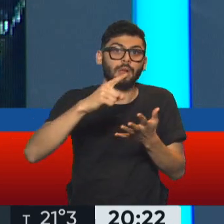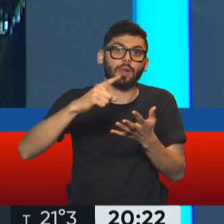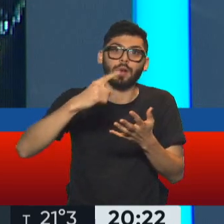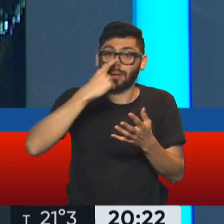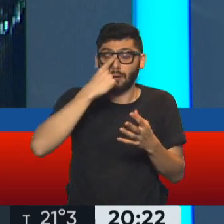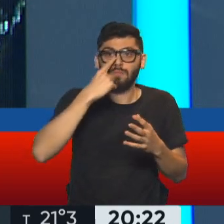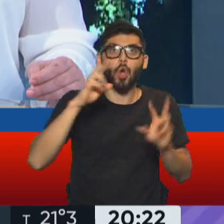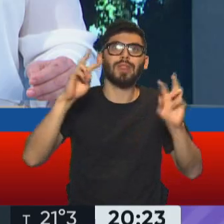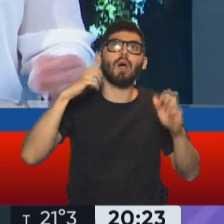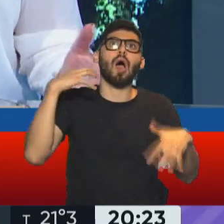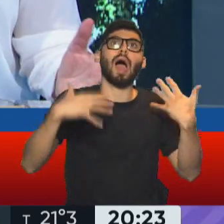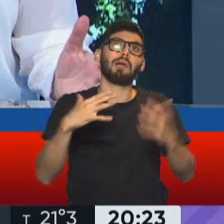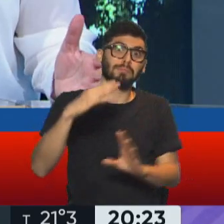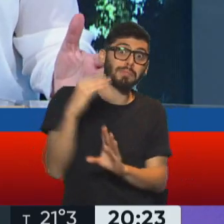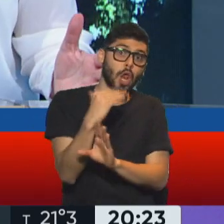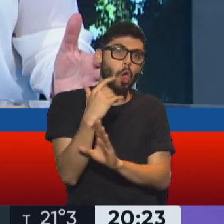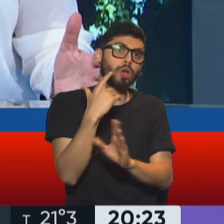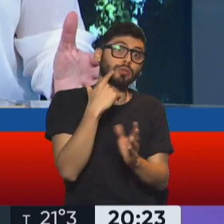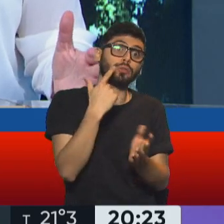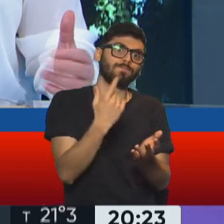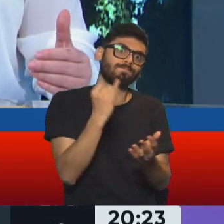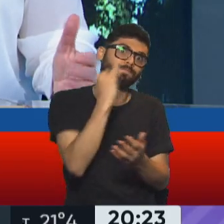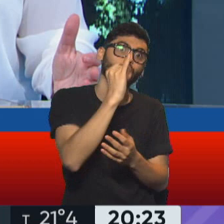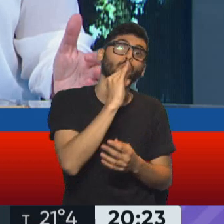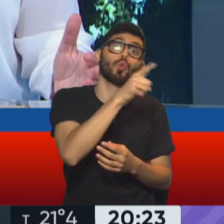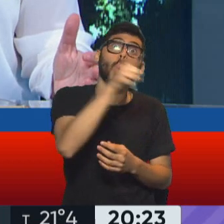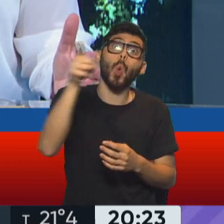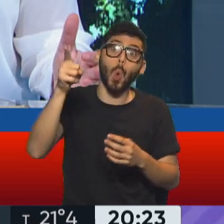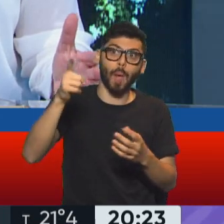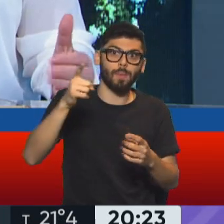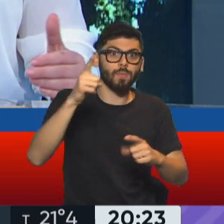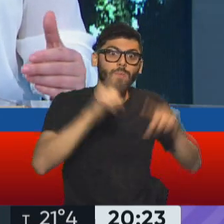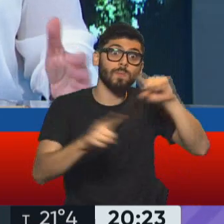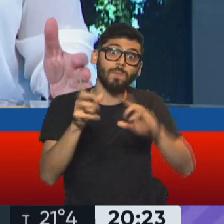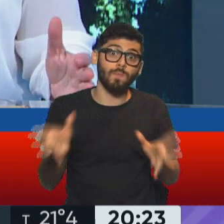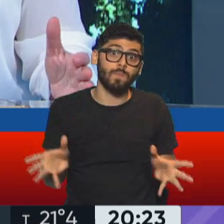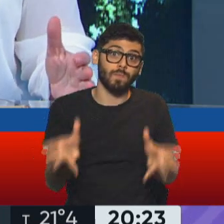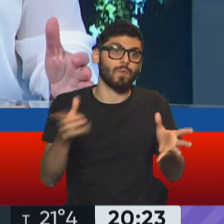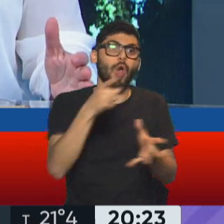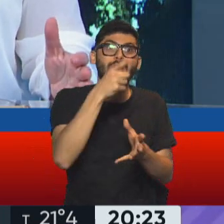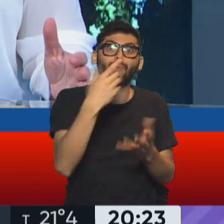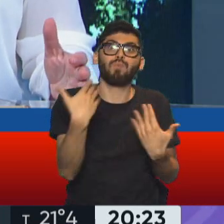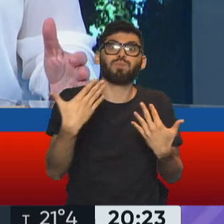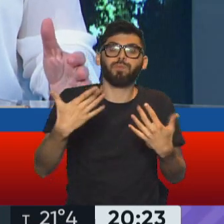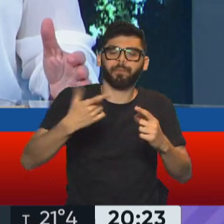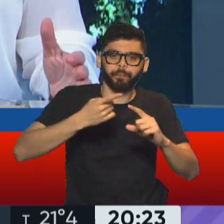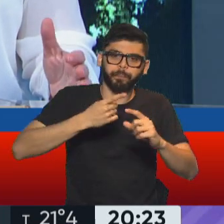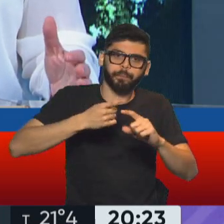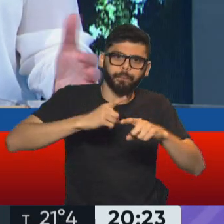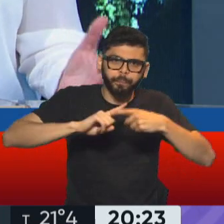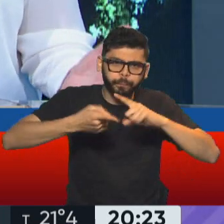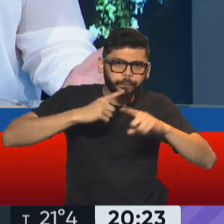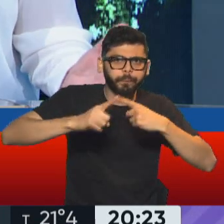menos urgentes, que sean de alguna manera quienes impulsen este tipo de medidas, son los que pueden generar políticas ambientales a nivel